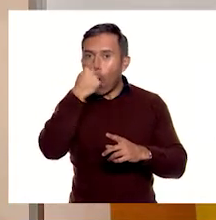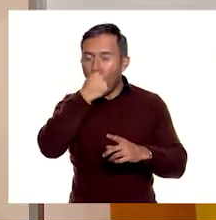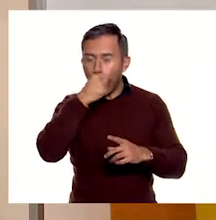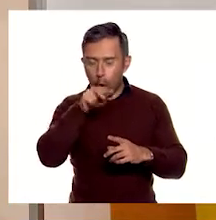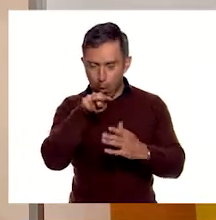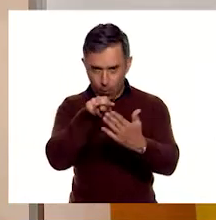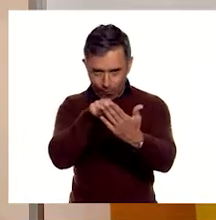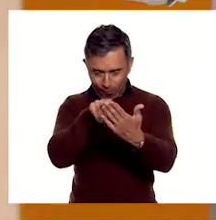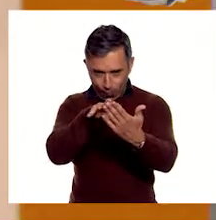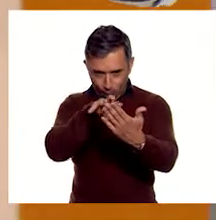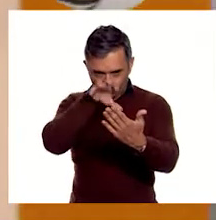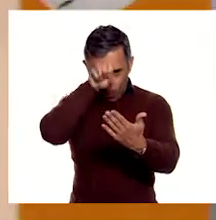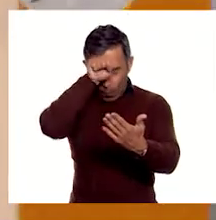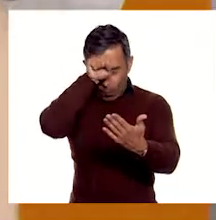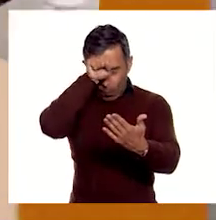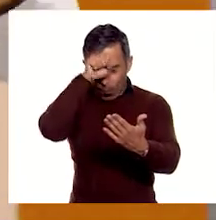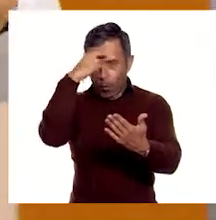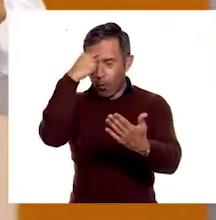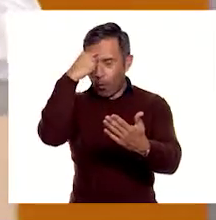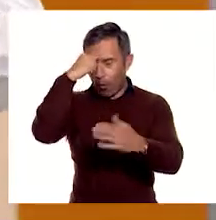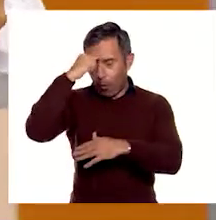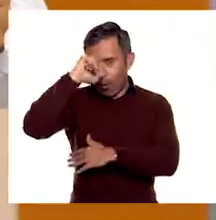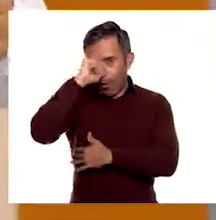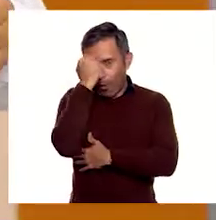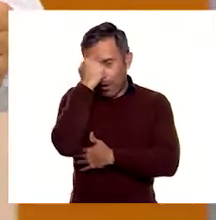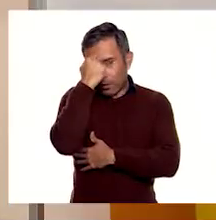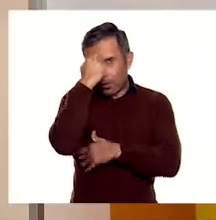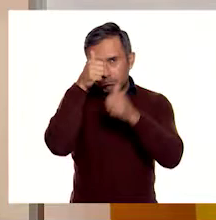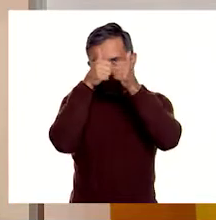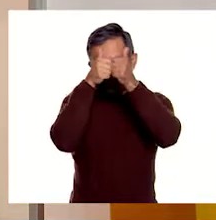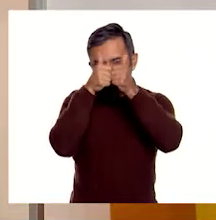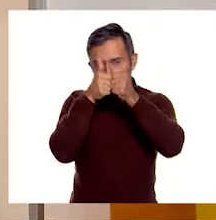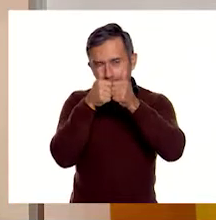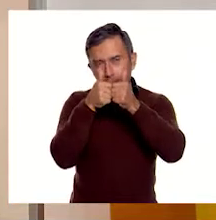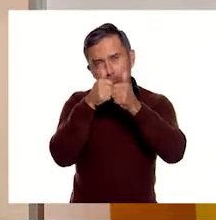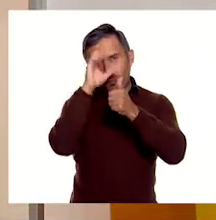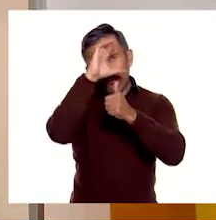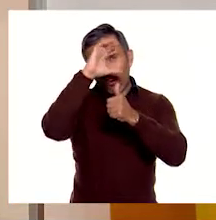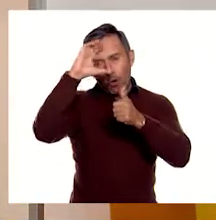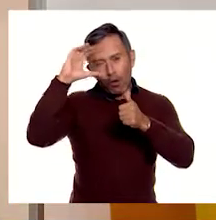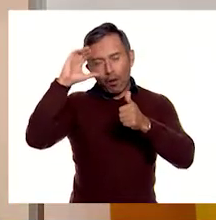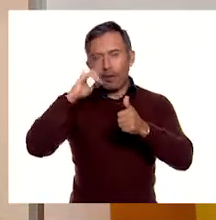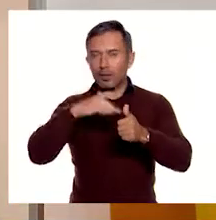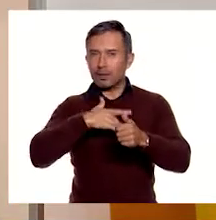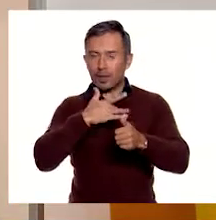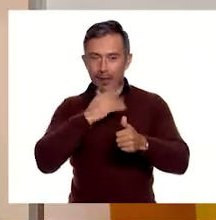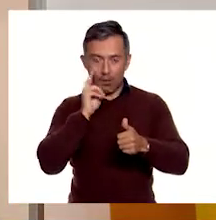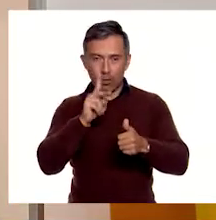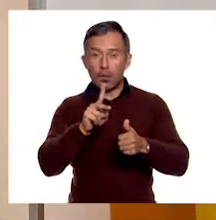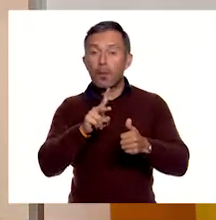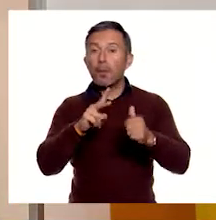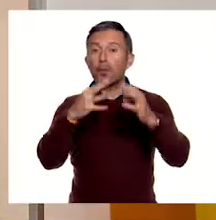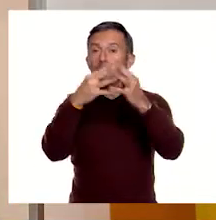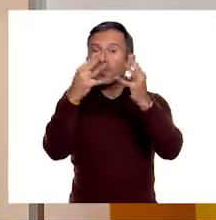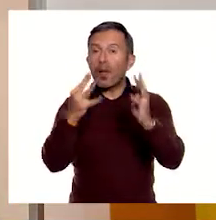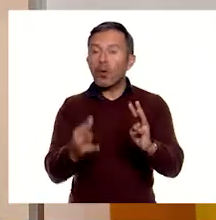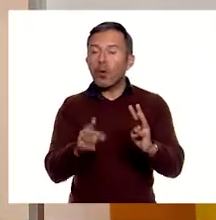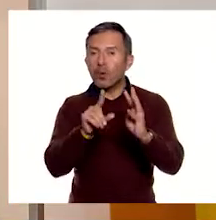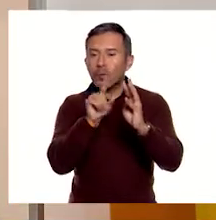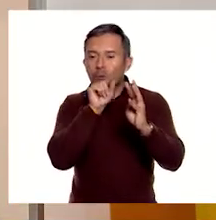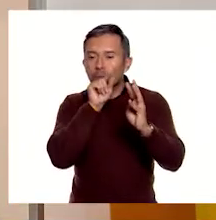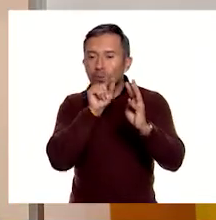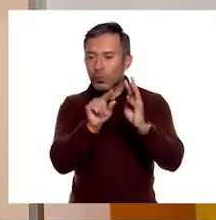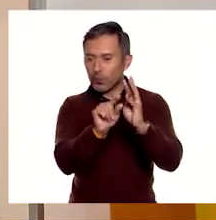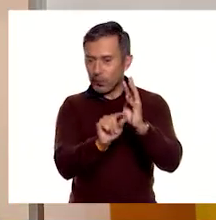O sea, tenían permanencia. Muy bien. Y por eso es la sensación de que está adentro de la jaula. Y la otra, que